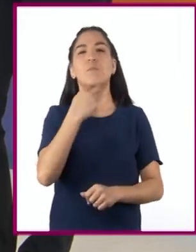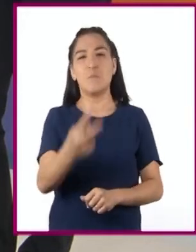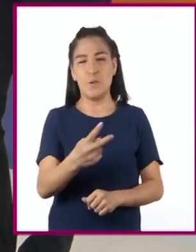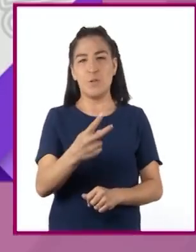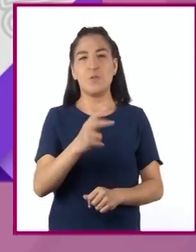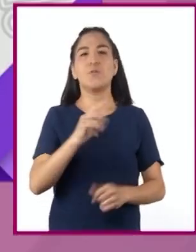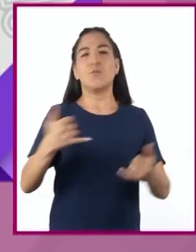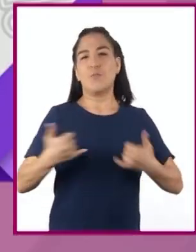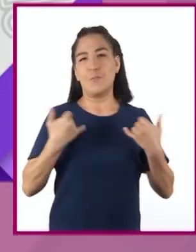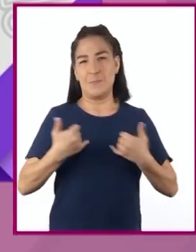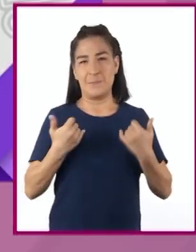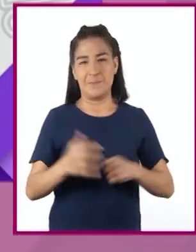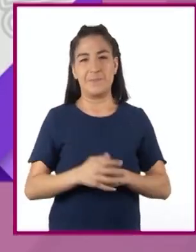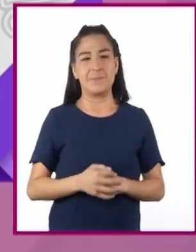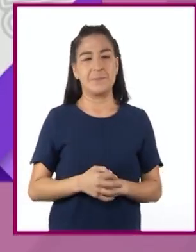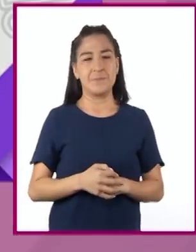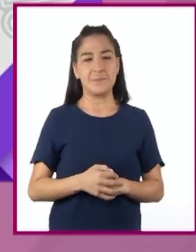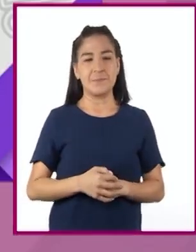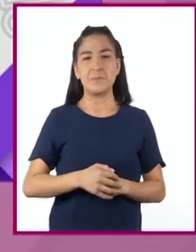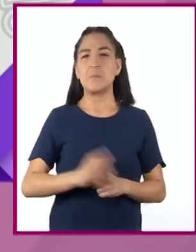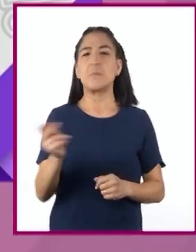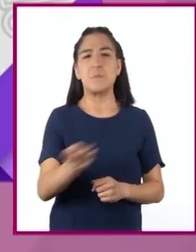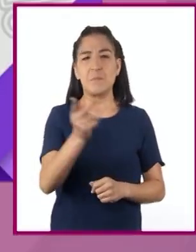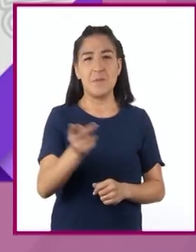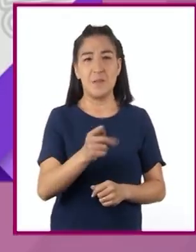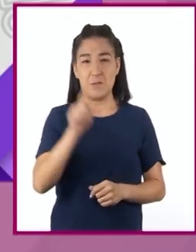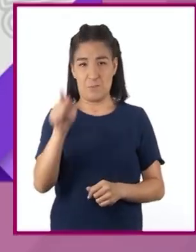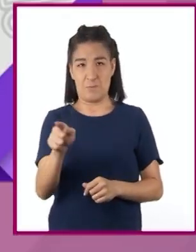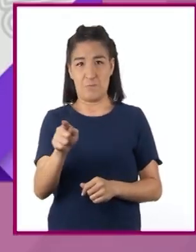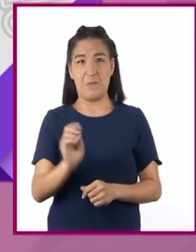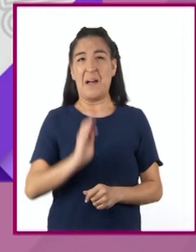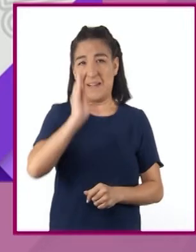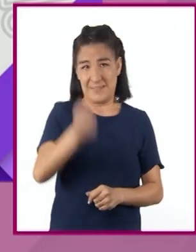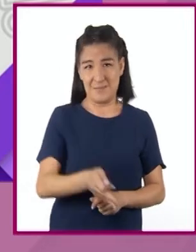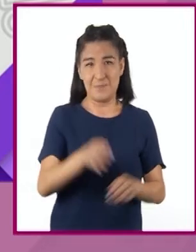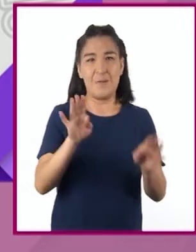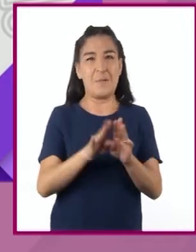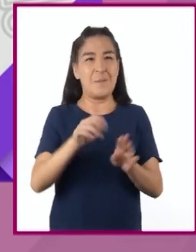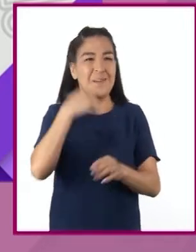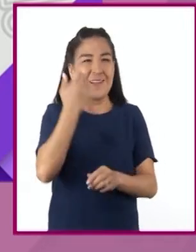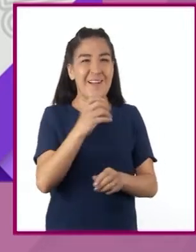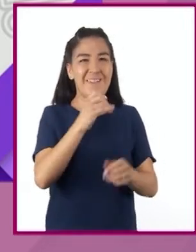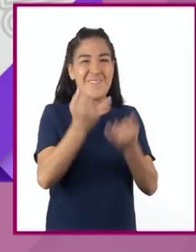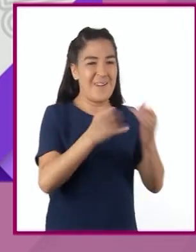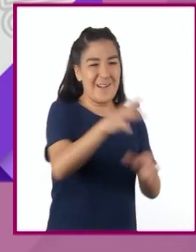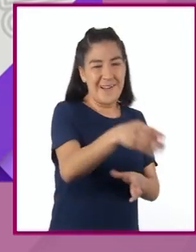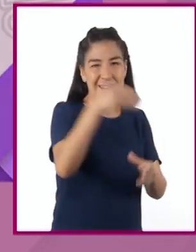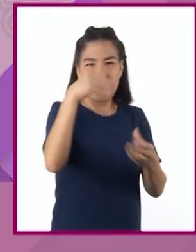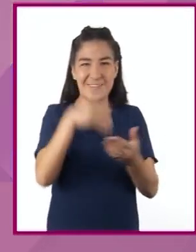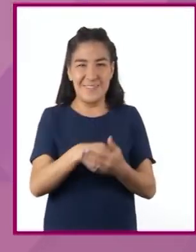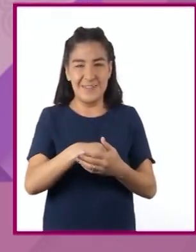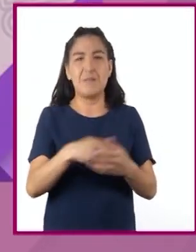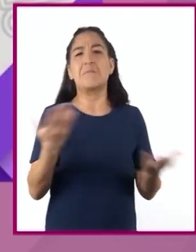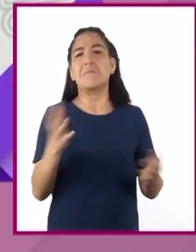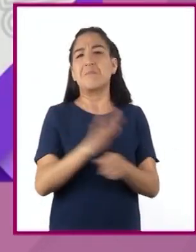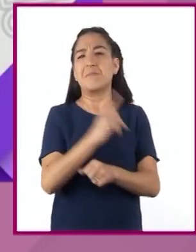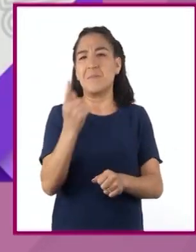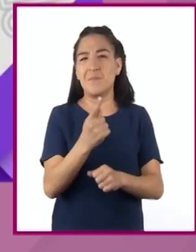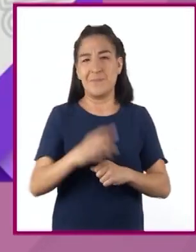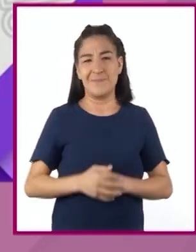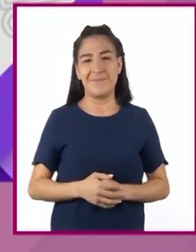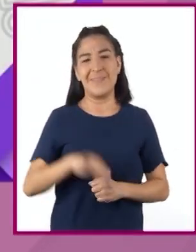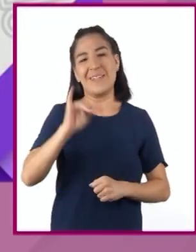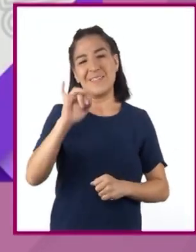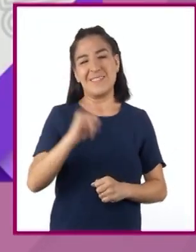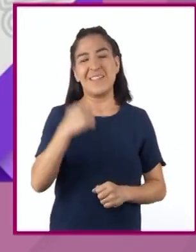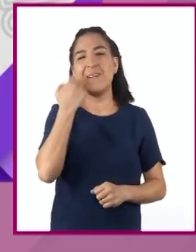Juventud. La pregunta fue, ¿entrarías en el juego de esconder el dinero? ¿Por qué? Sí,